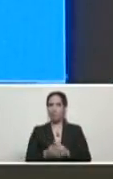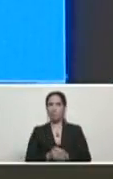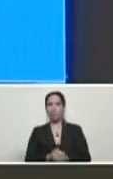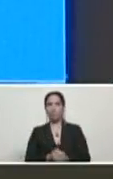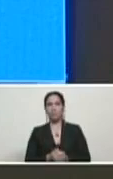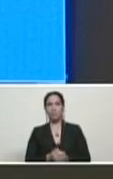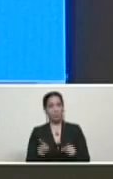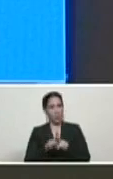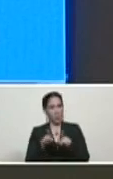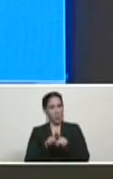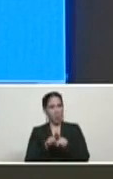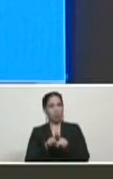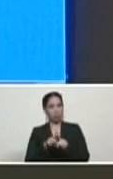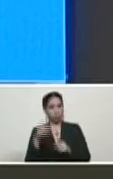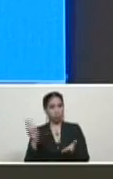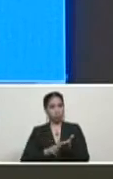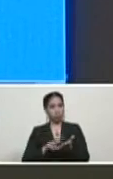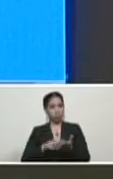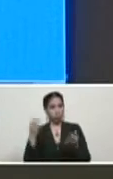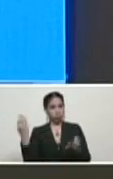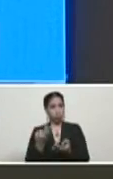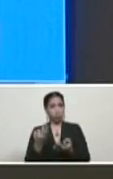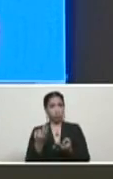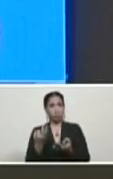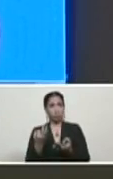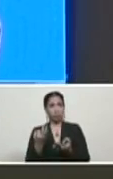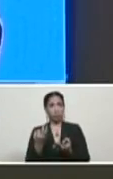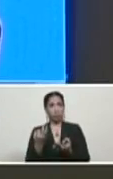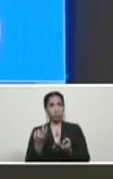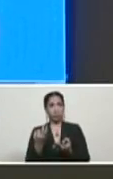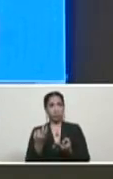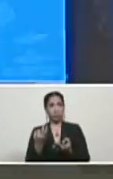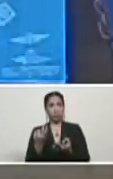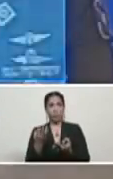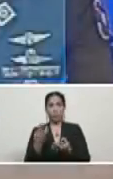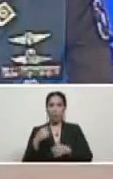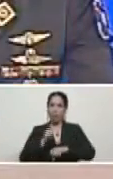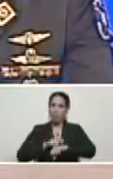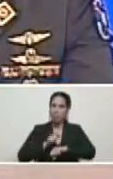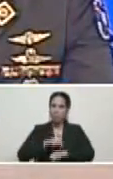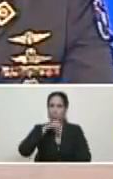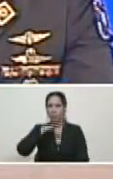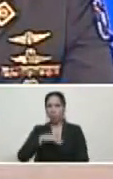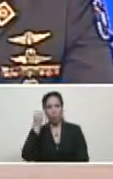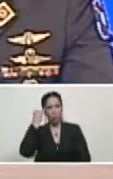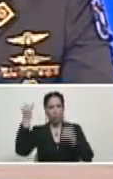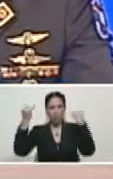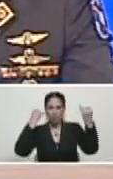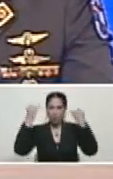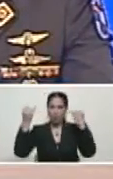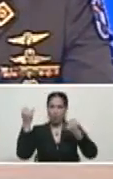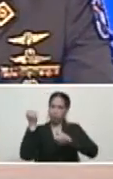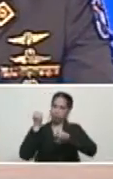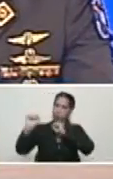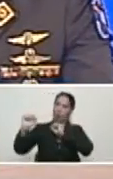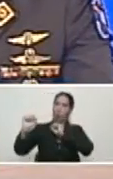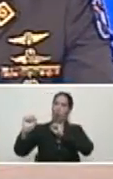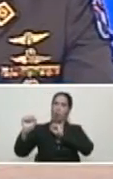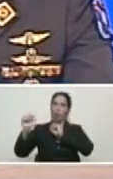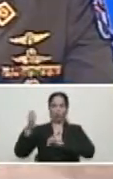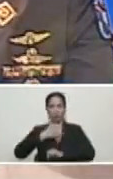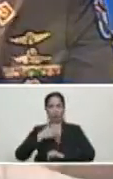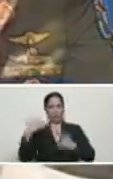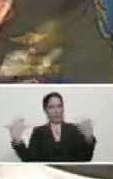Somos como esta madera de verdad. Somos tiempo histórico, somos idea, somos rebeldía, somos